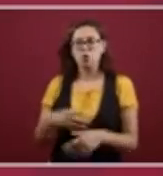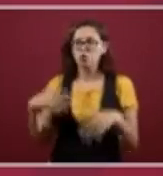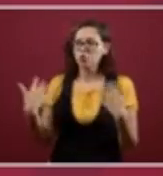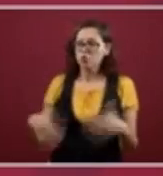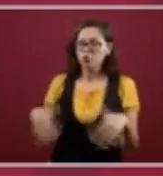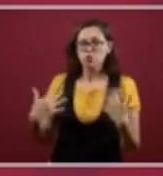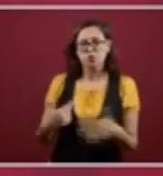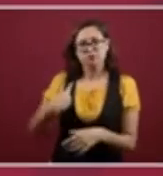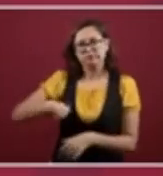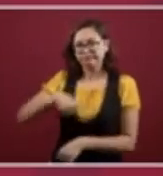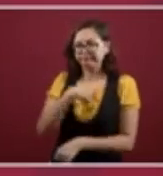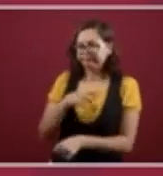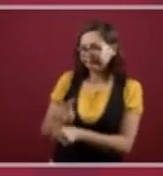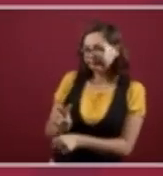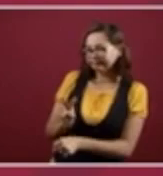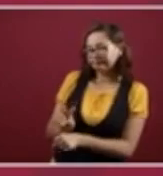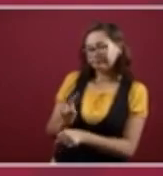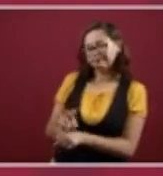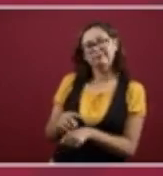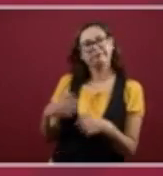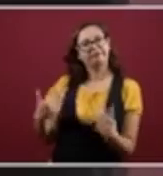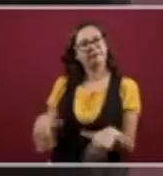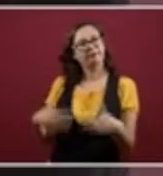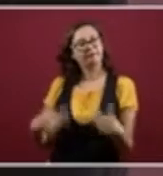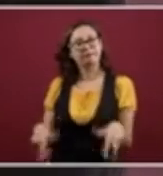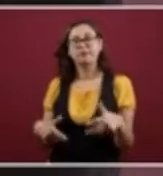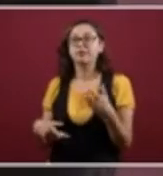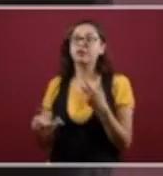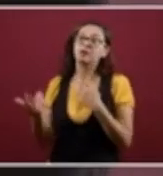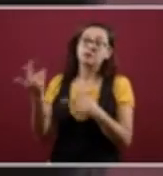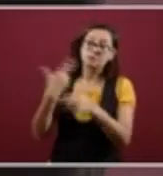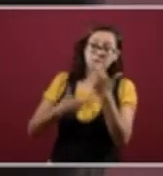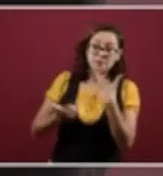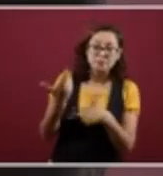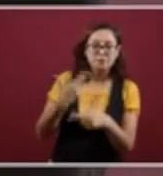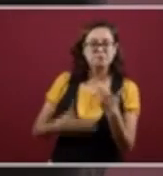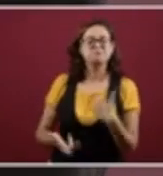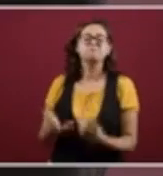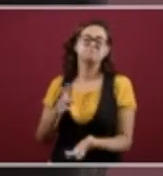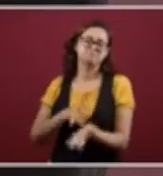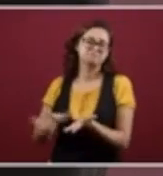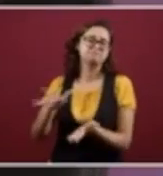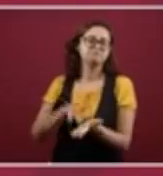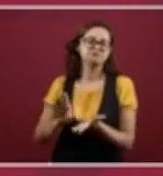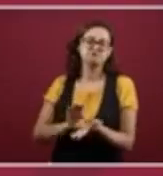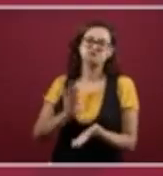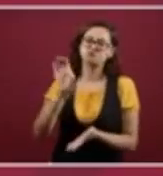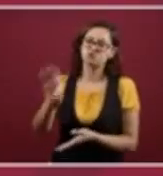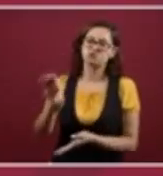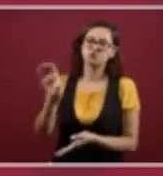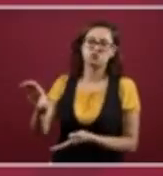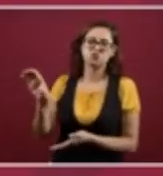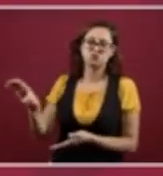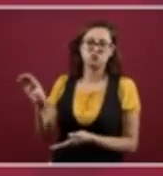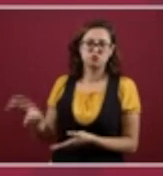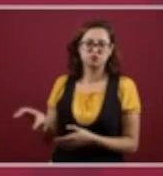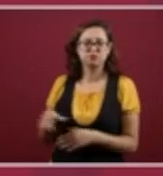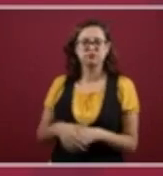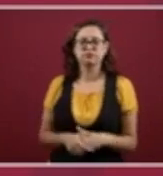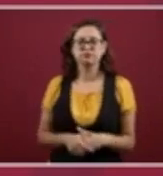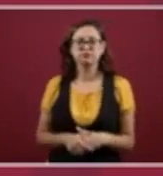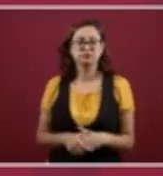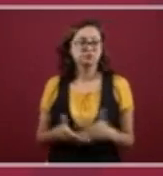medallero y regresando tienen sus apoyos, no lo van